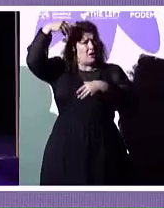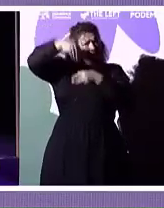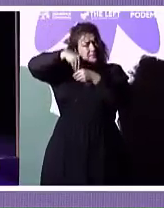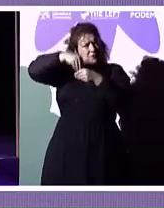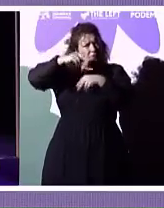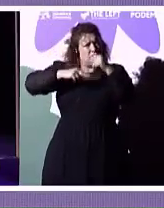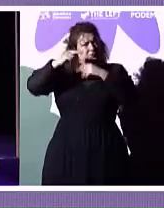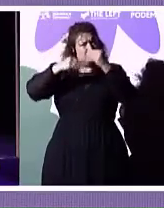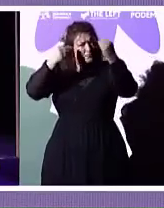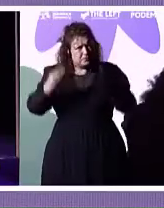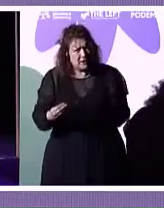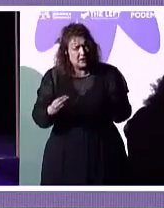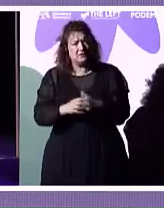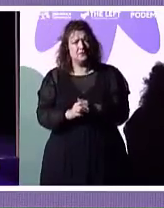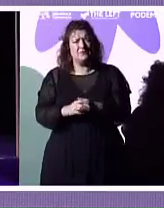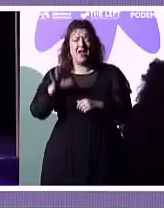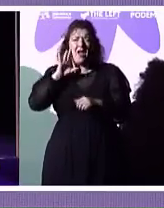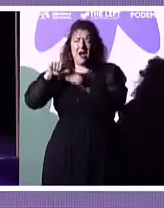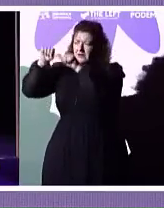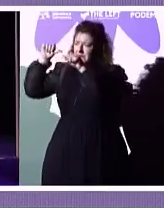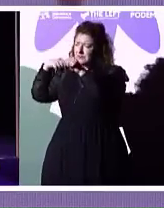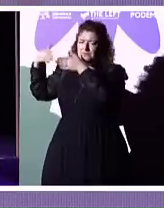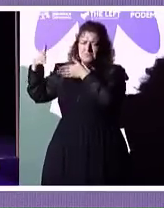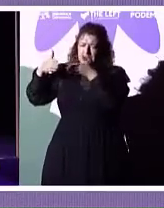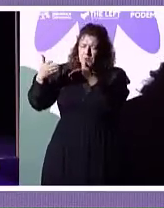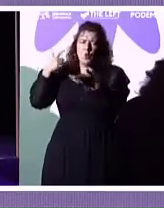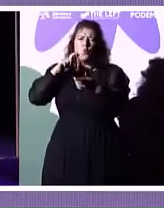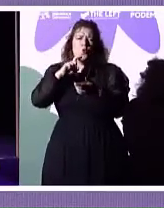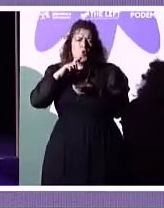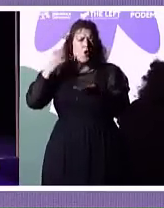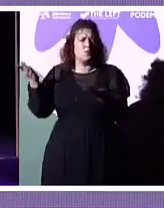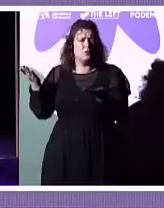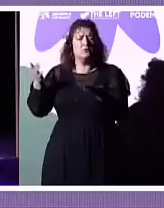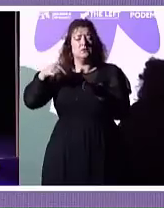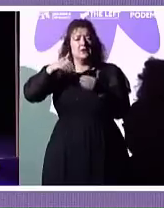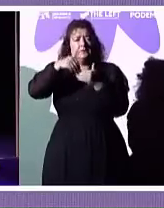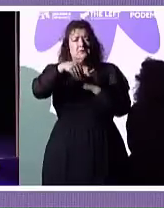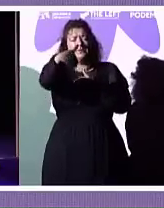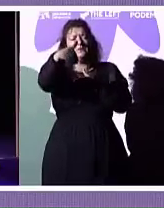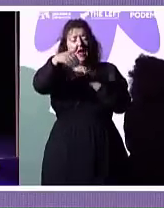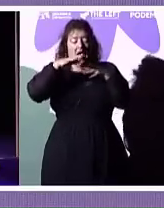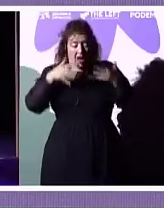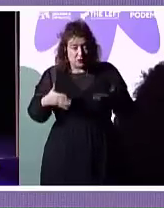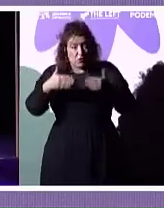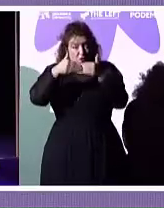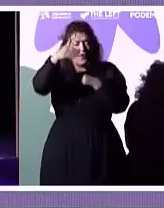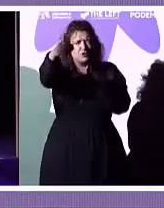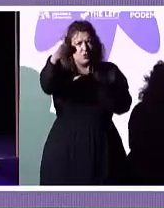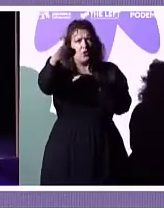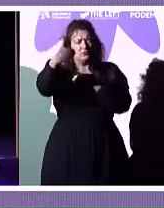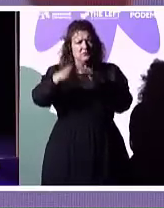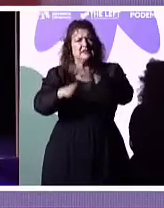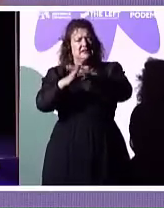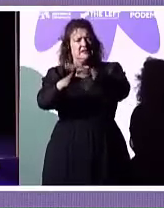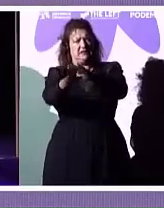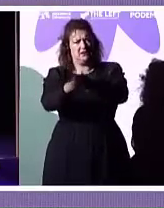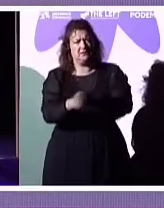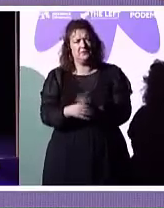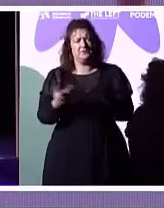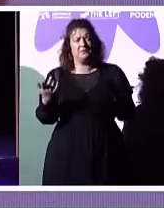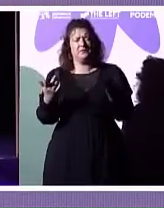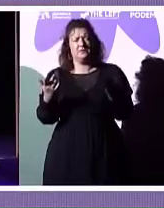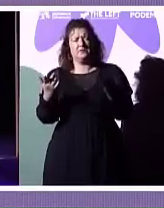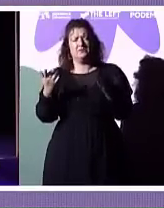hacer balance del camino recorrido y para seguir Mirando al presente y al futuro y saber cuáles son las